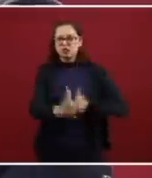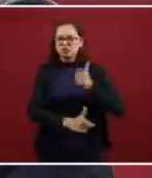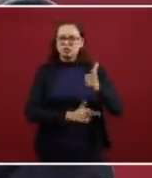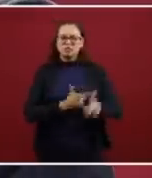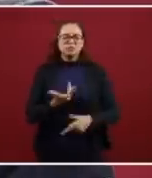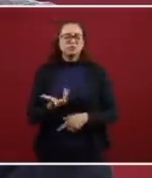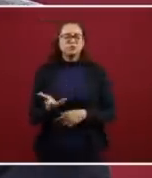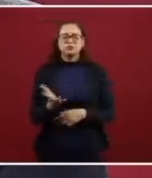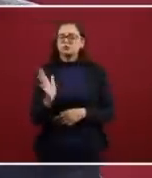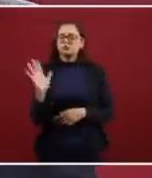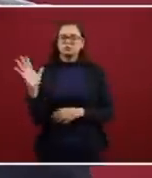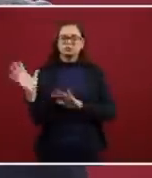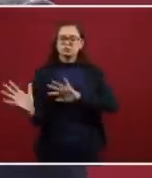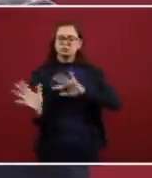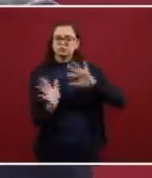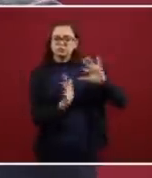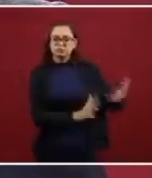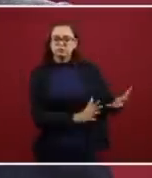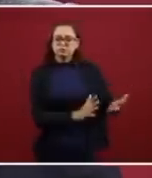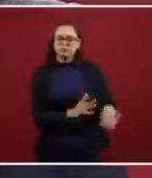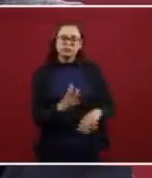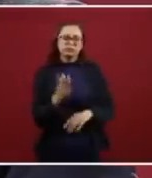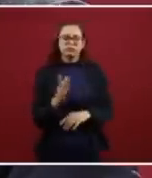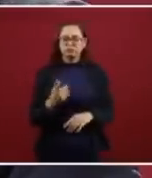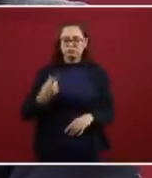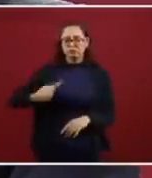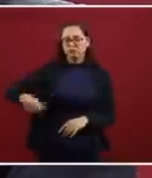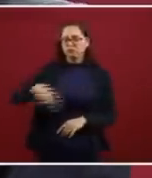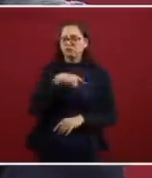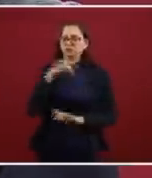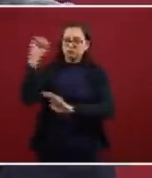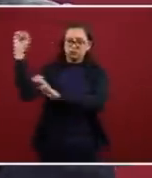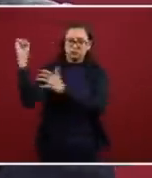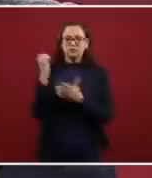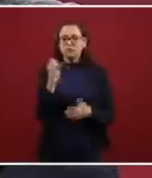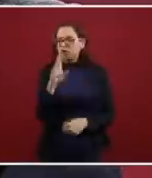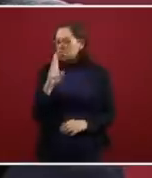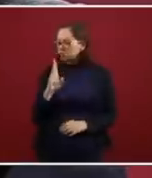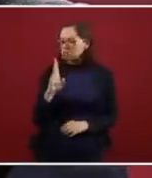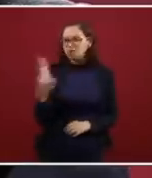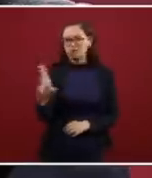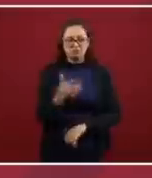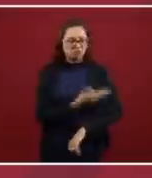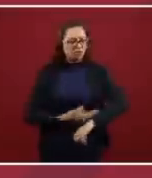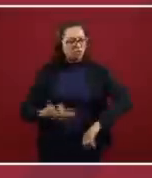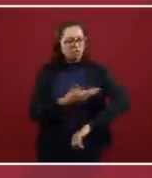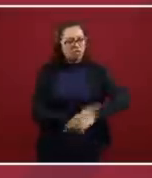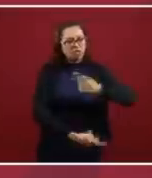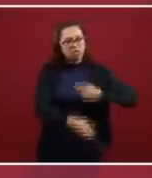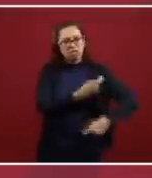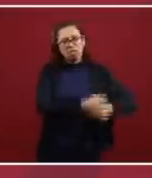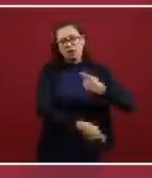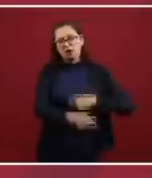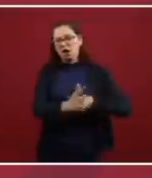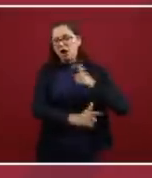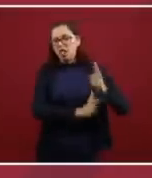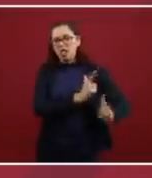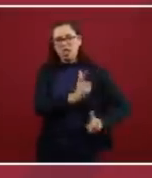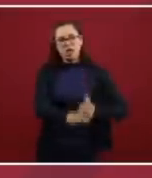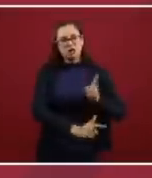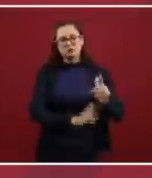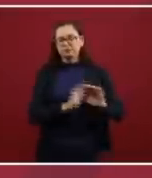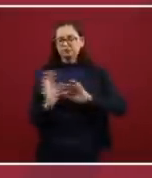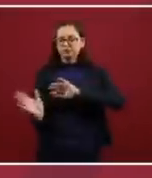Entonces vamos a bajar los fondos de manera directa a la sociedad